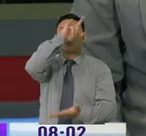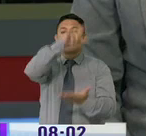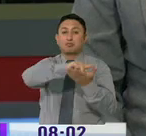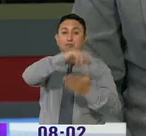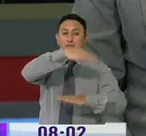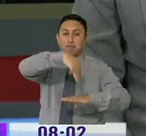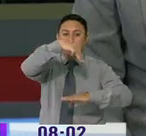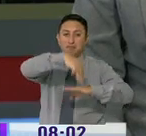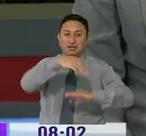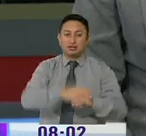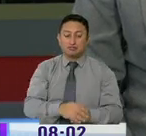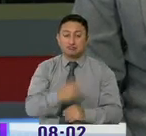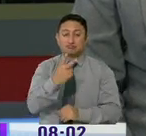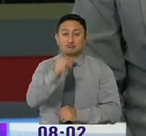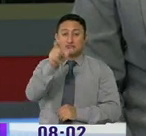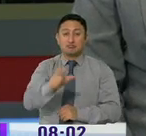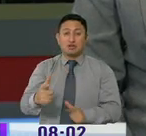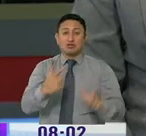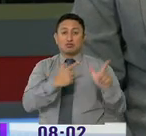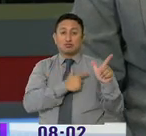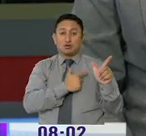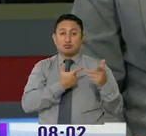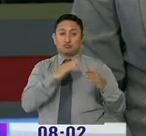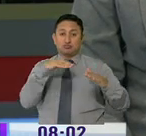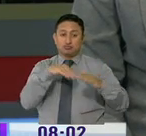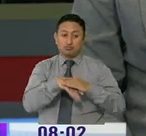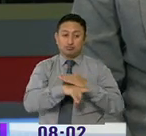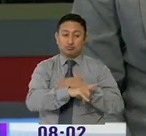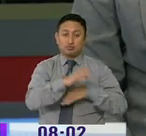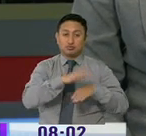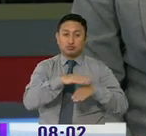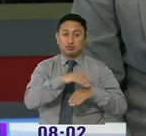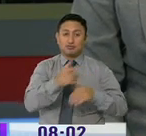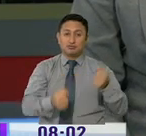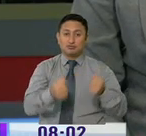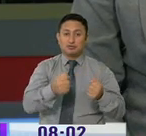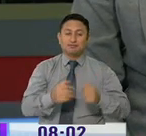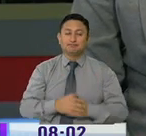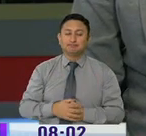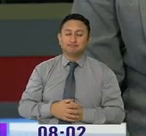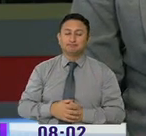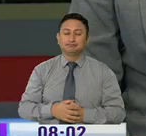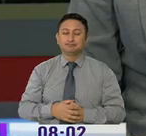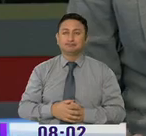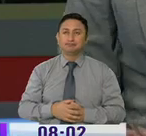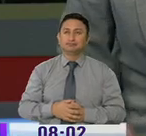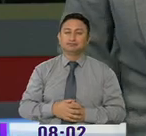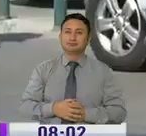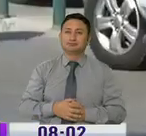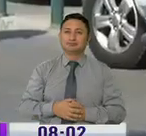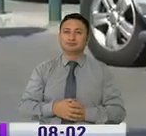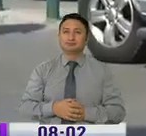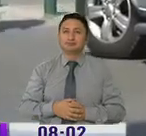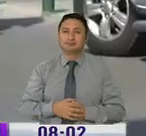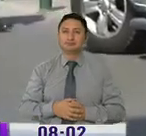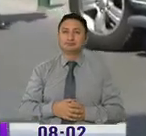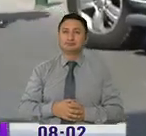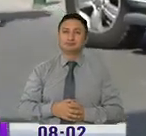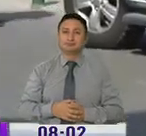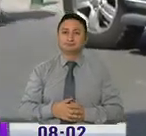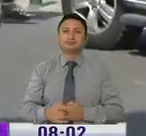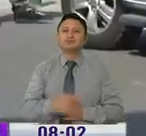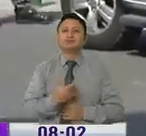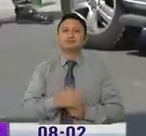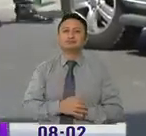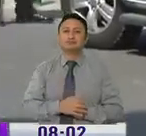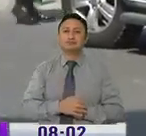Manta. Dos miembros activos de la Fuerza Aérea Ecuatoriana estarían implicados en el ilícito negocio. Al parecer buscaron